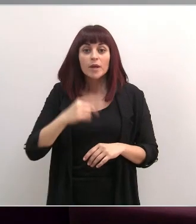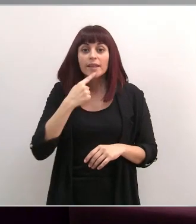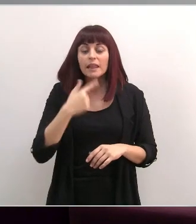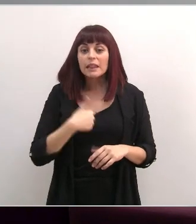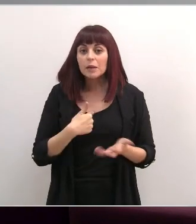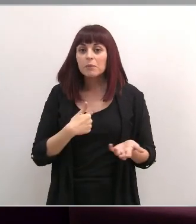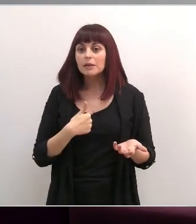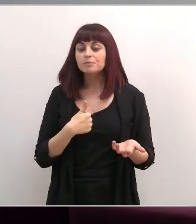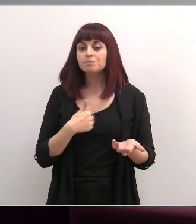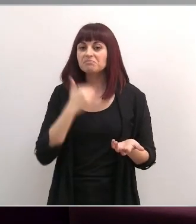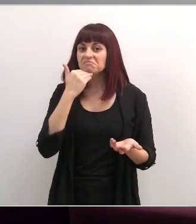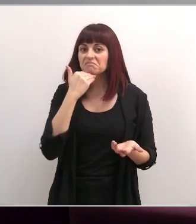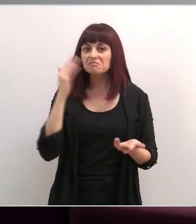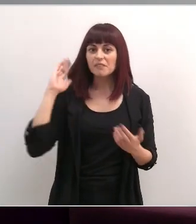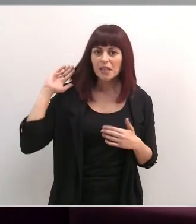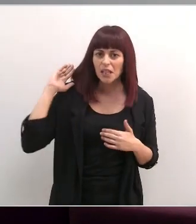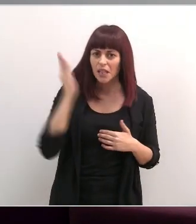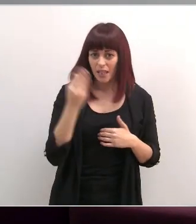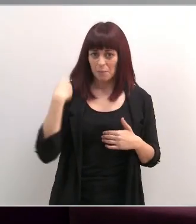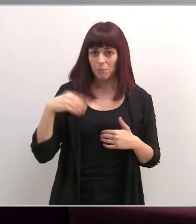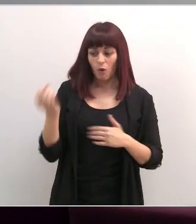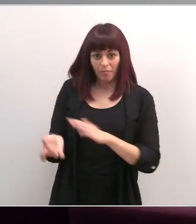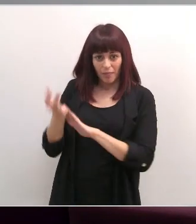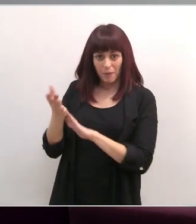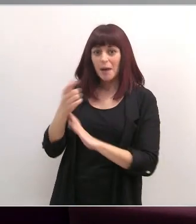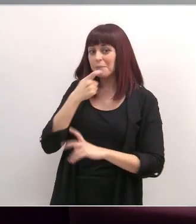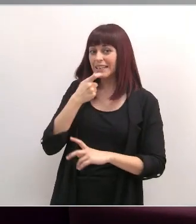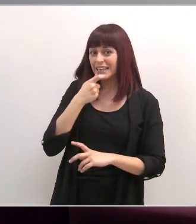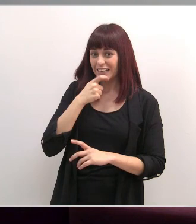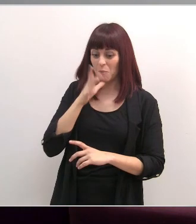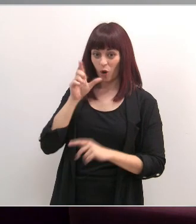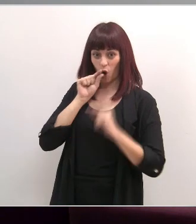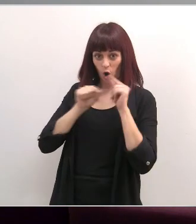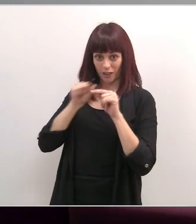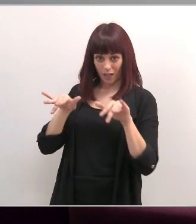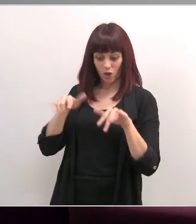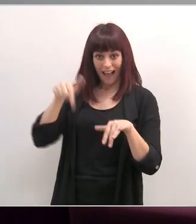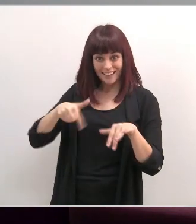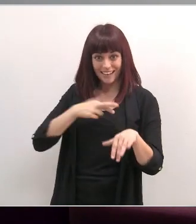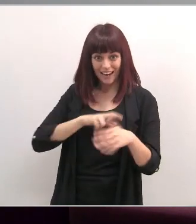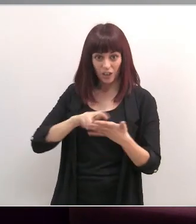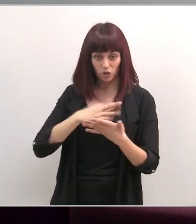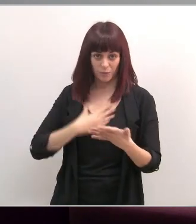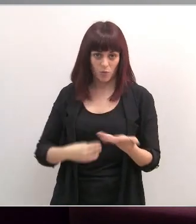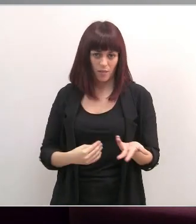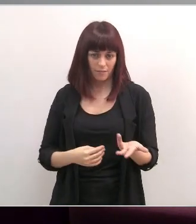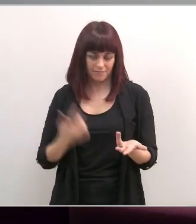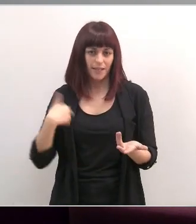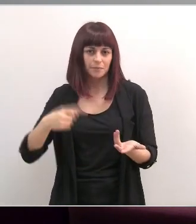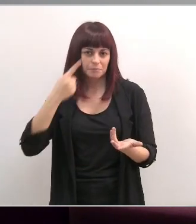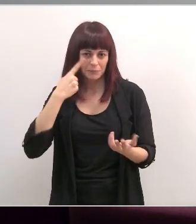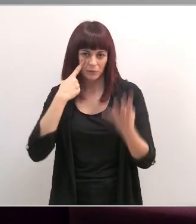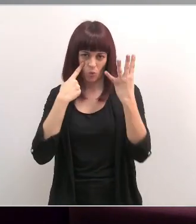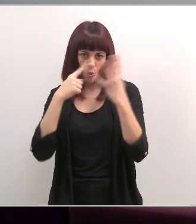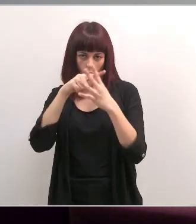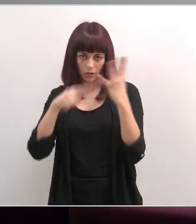si está teniendo algún tipo de incidencia ya la cepa británica en las tasas de contagios que hay aquí en la región de Murcia, visto que ya se han detectado 4